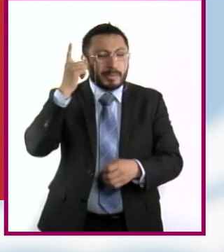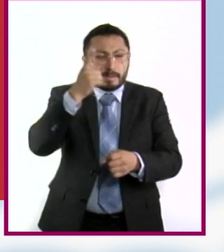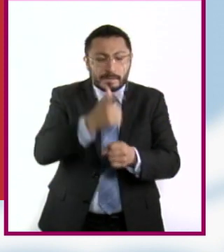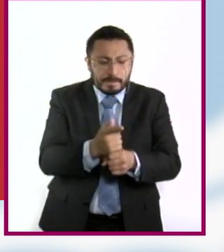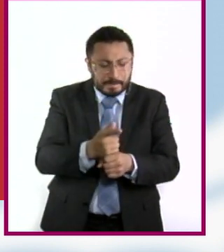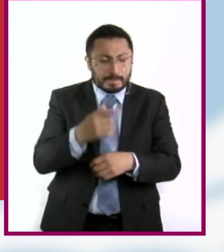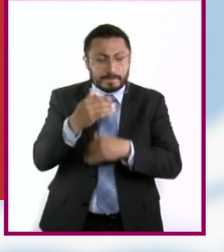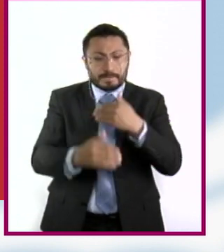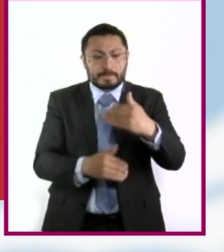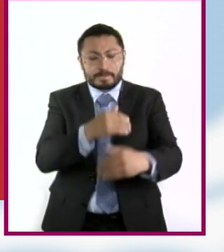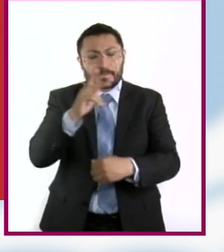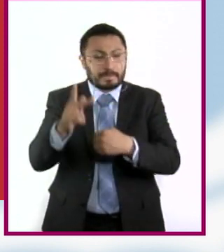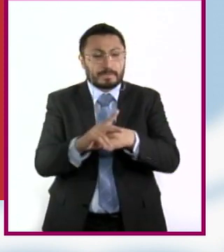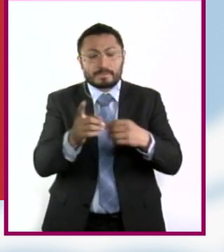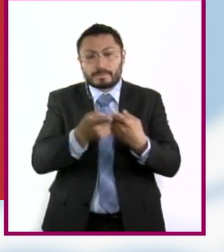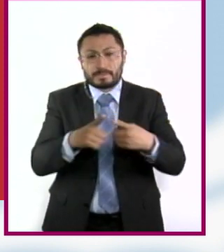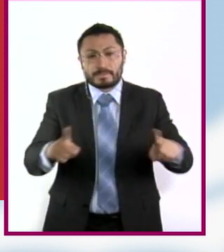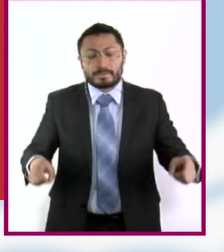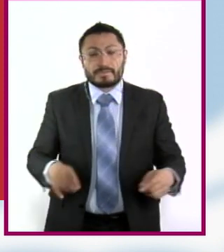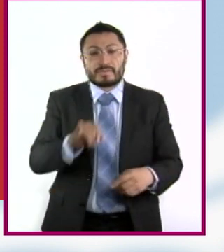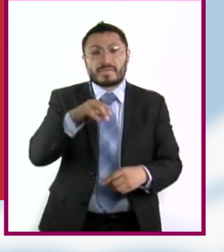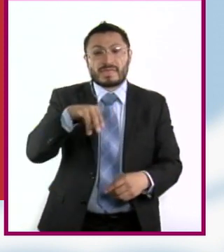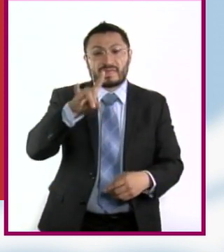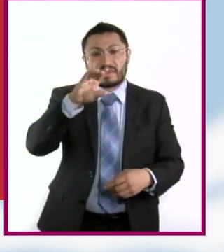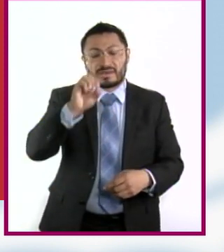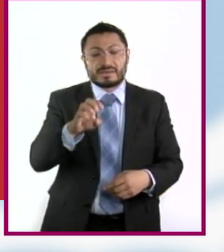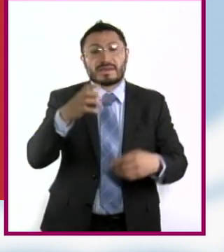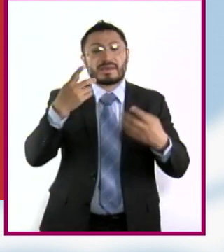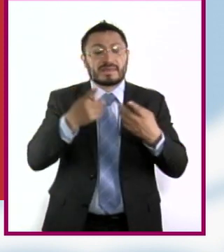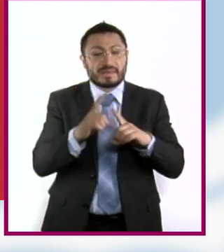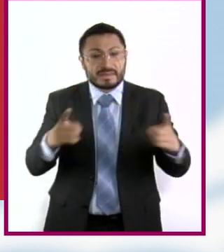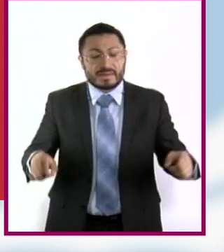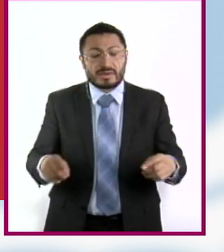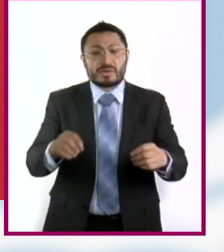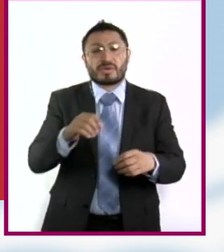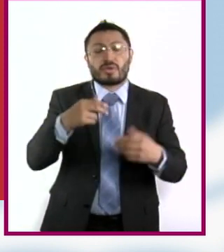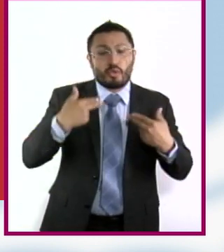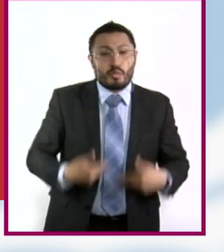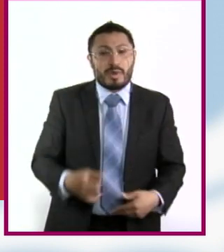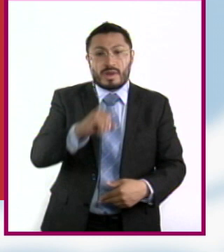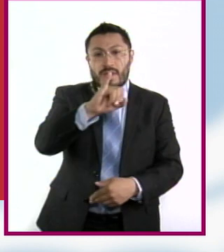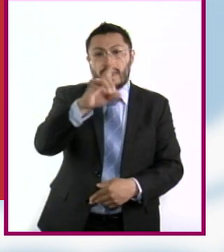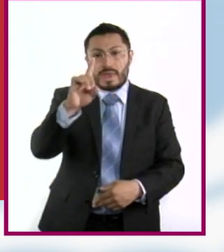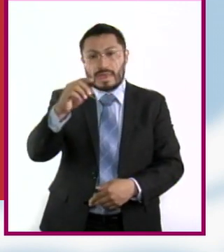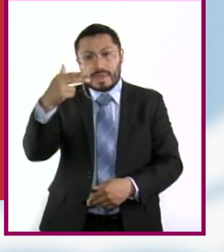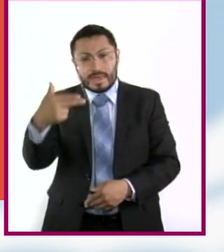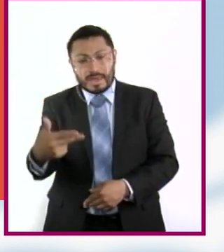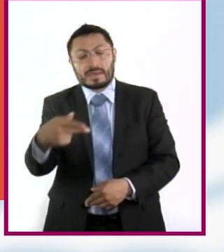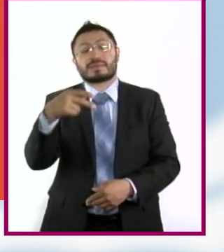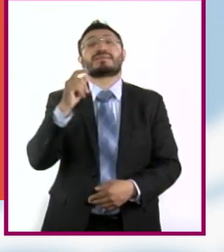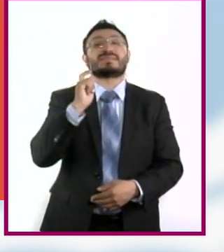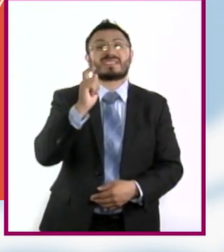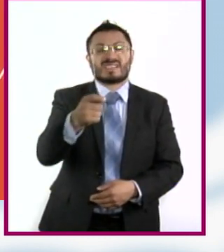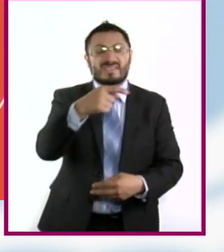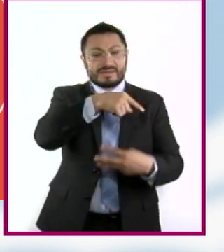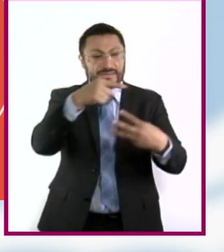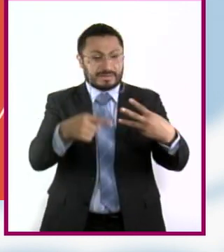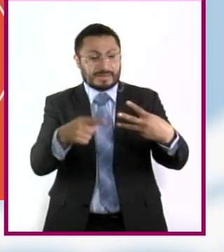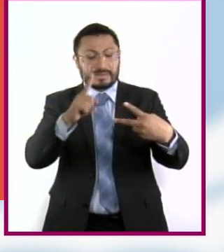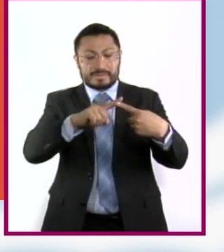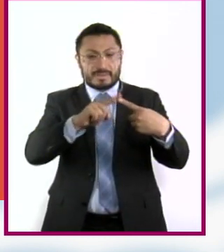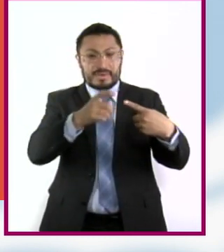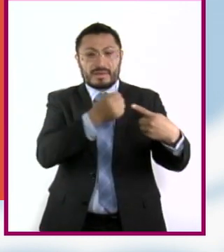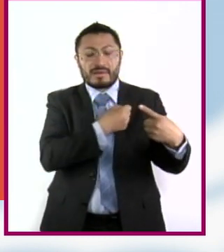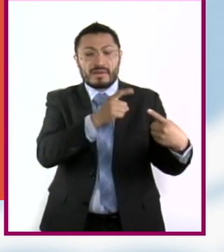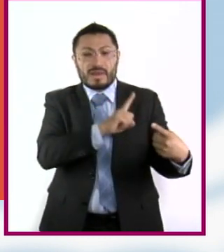un país, el Índice de Desarrollo Humano, IDH, que considera 3 dimensiones. Salud.